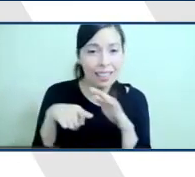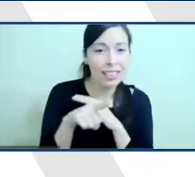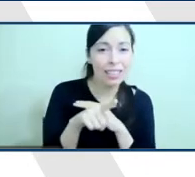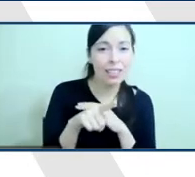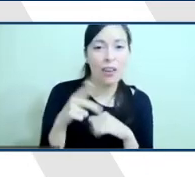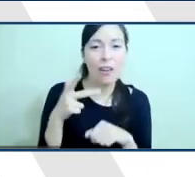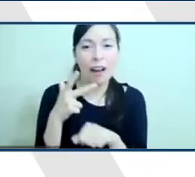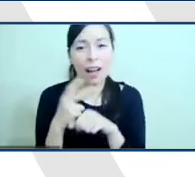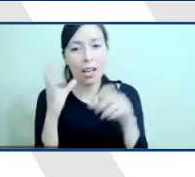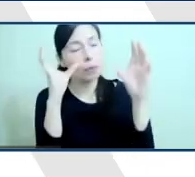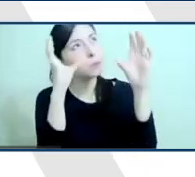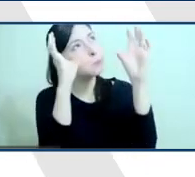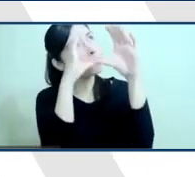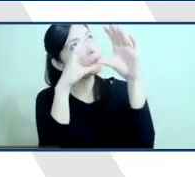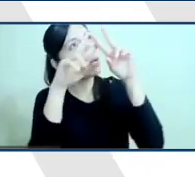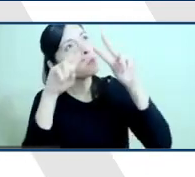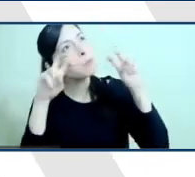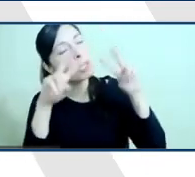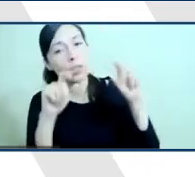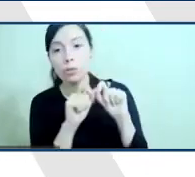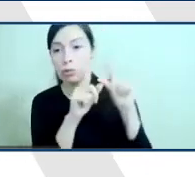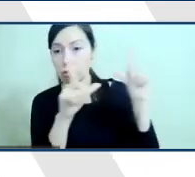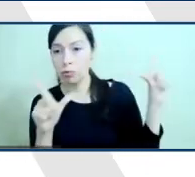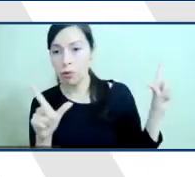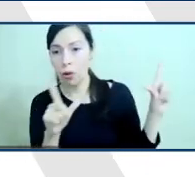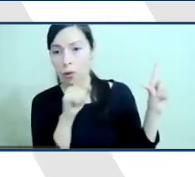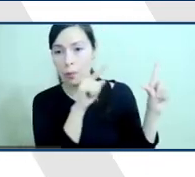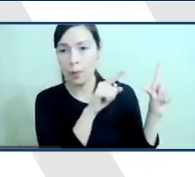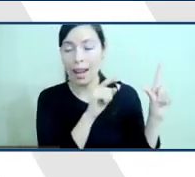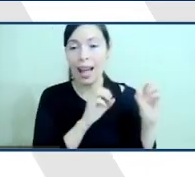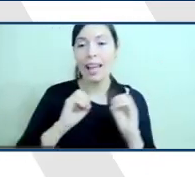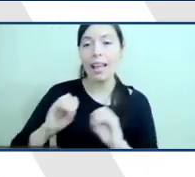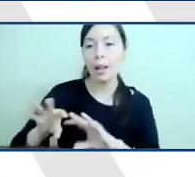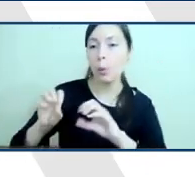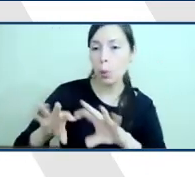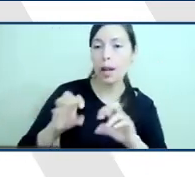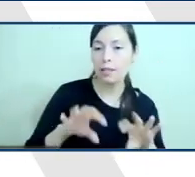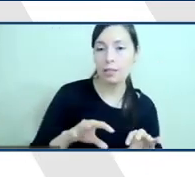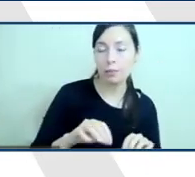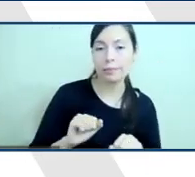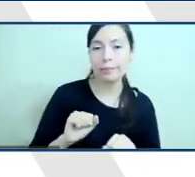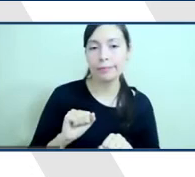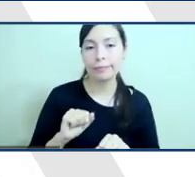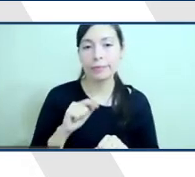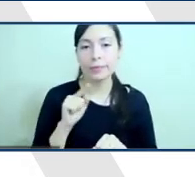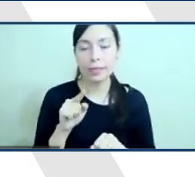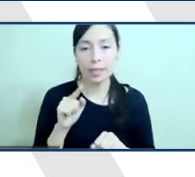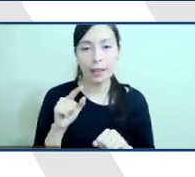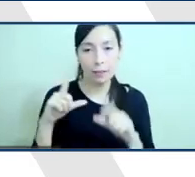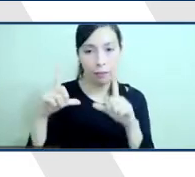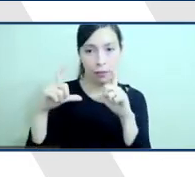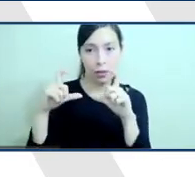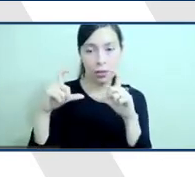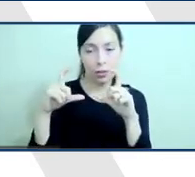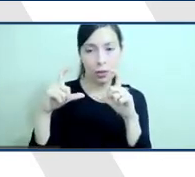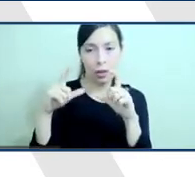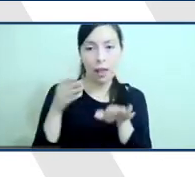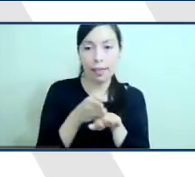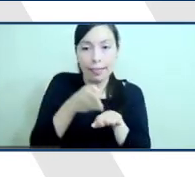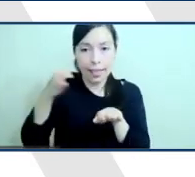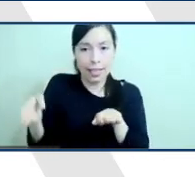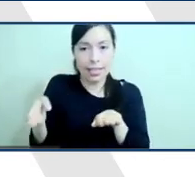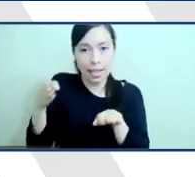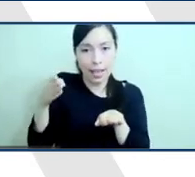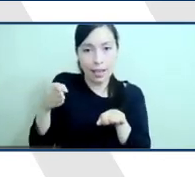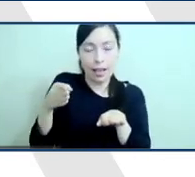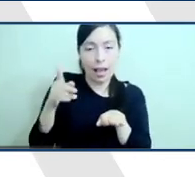del Sol, tanto para divulgación como para educación. Y la imagen de la derecha, no tanta gente la ha visto, pero es una